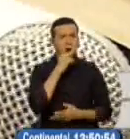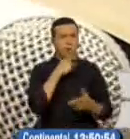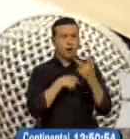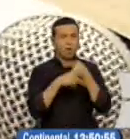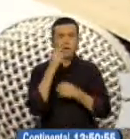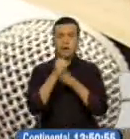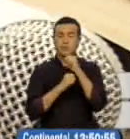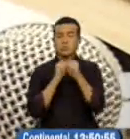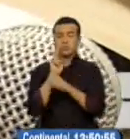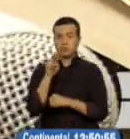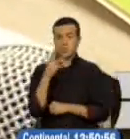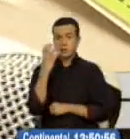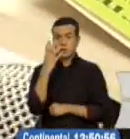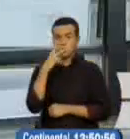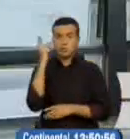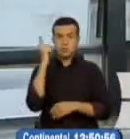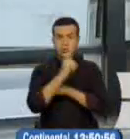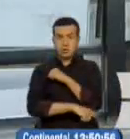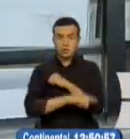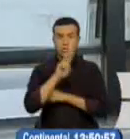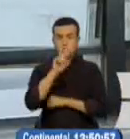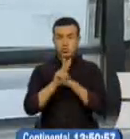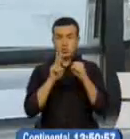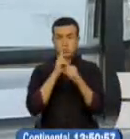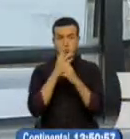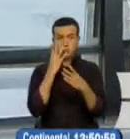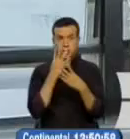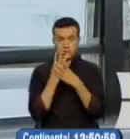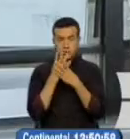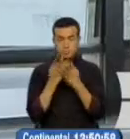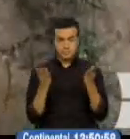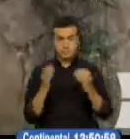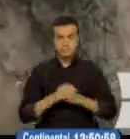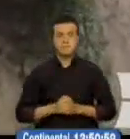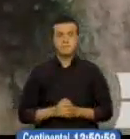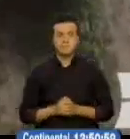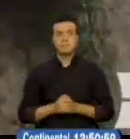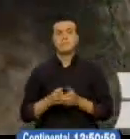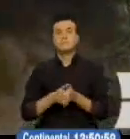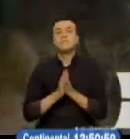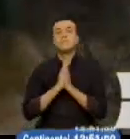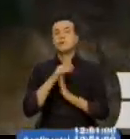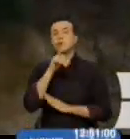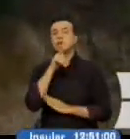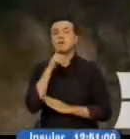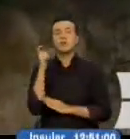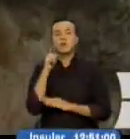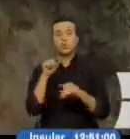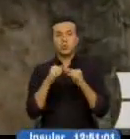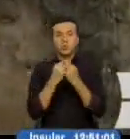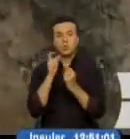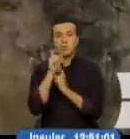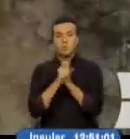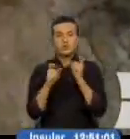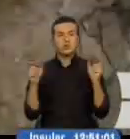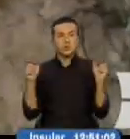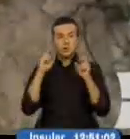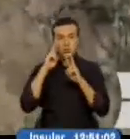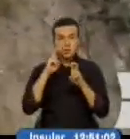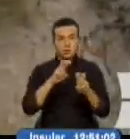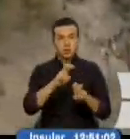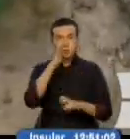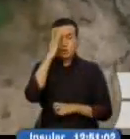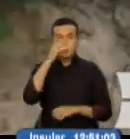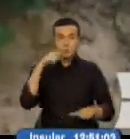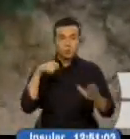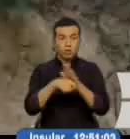y en 2014 fueron sentenciados a 2 años de prisión por este delito. En el pedido también constan un grupo de personas que son investigadas por